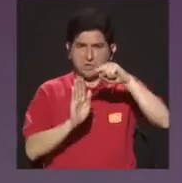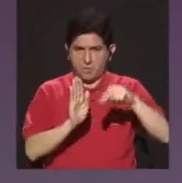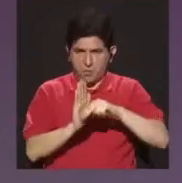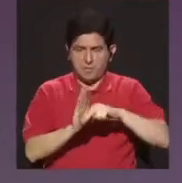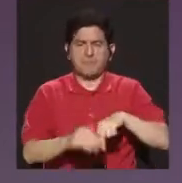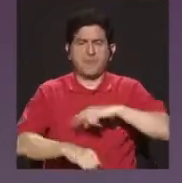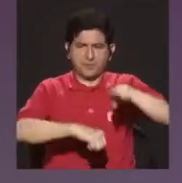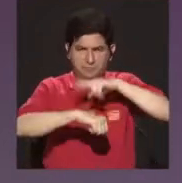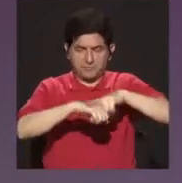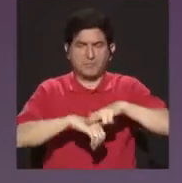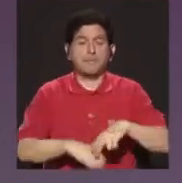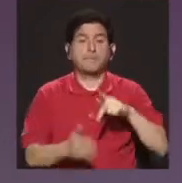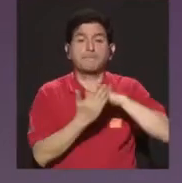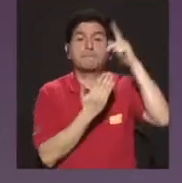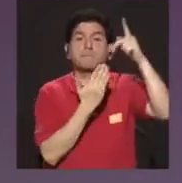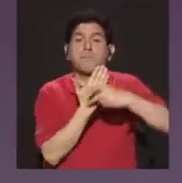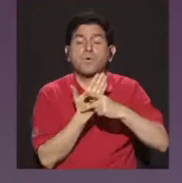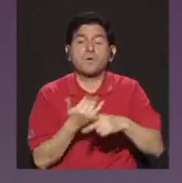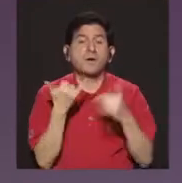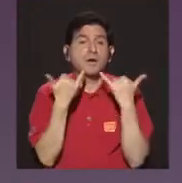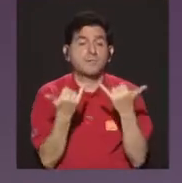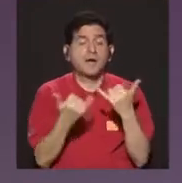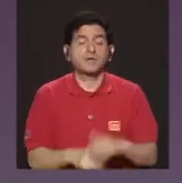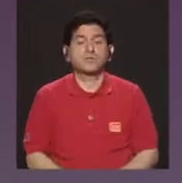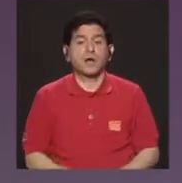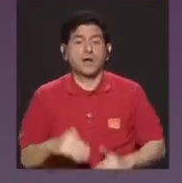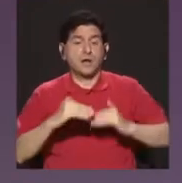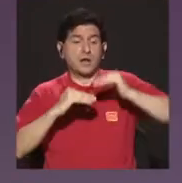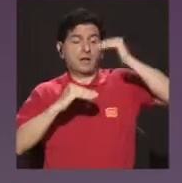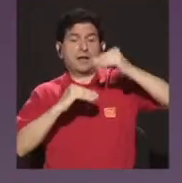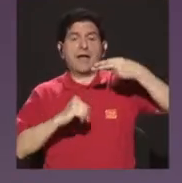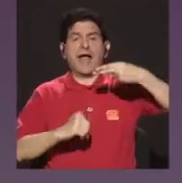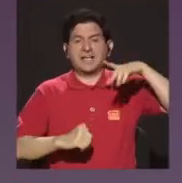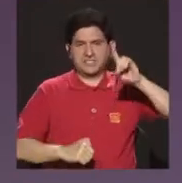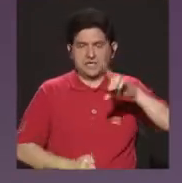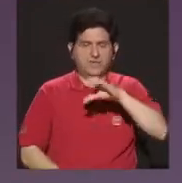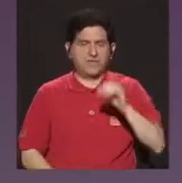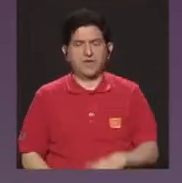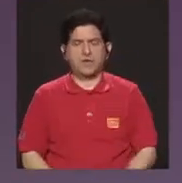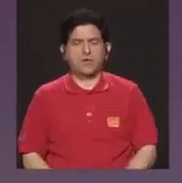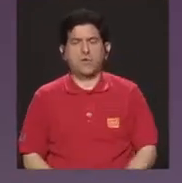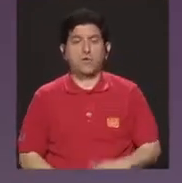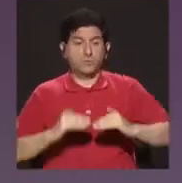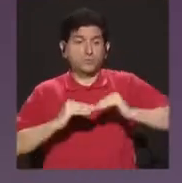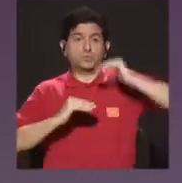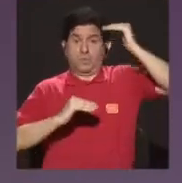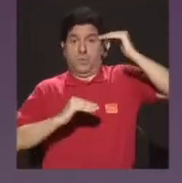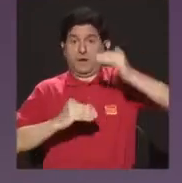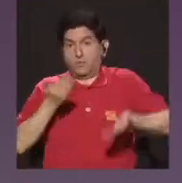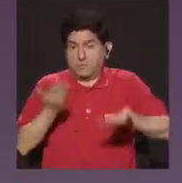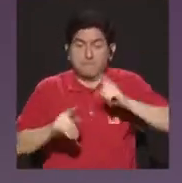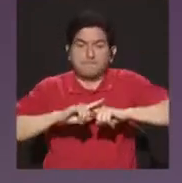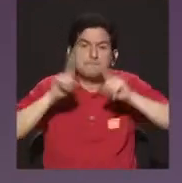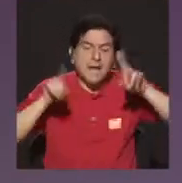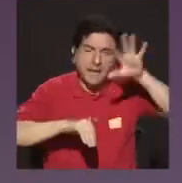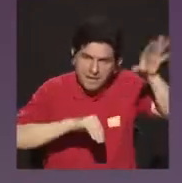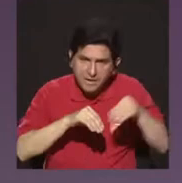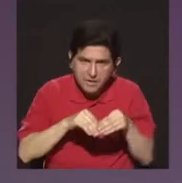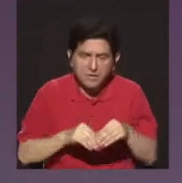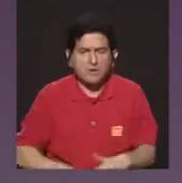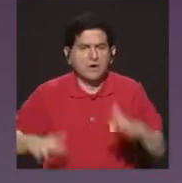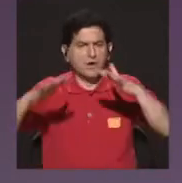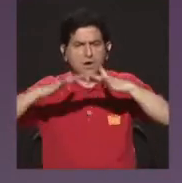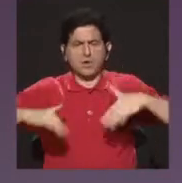poder ver los programas que tenemos en la actualidad en definición es alta definición ultra alta definición etcétera pero además en el